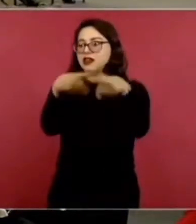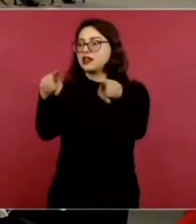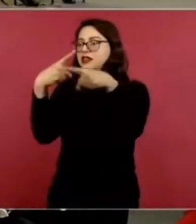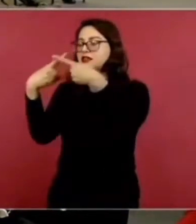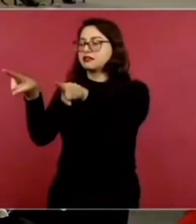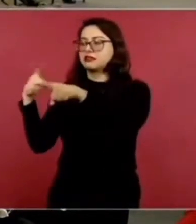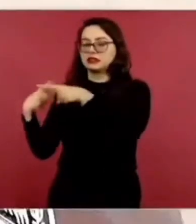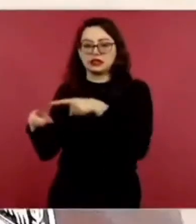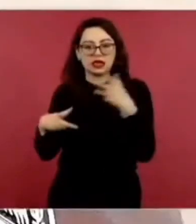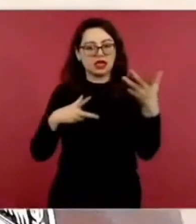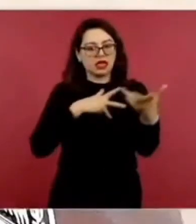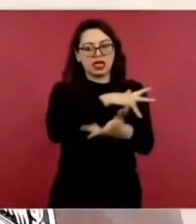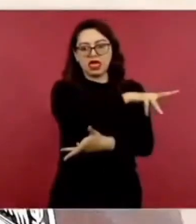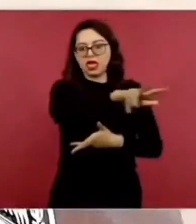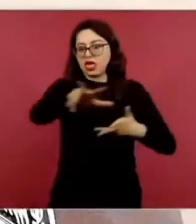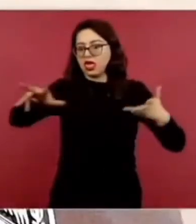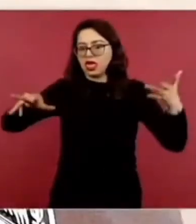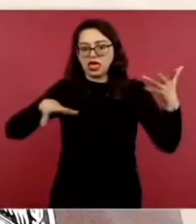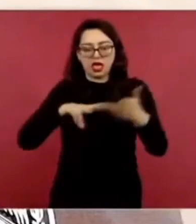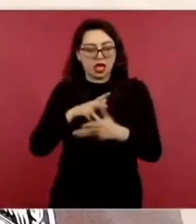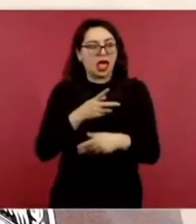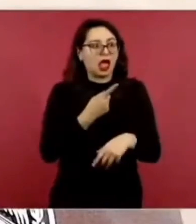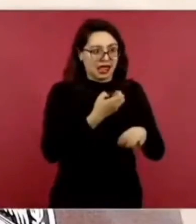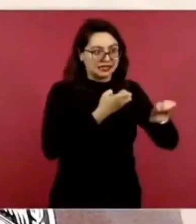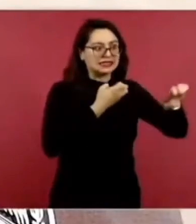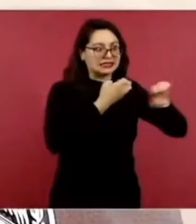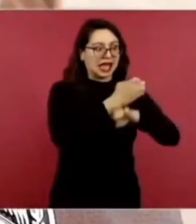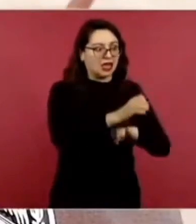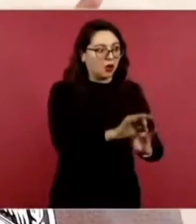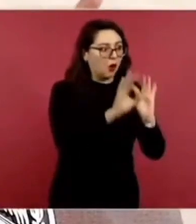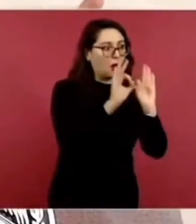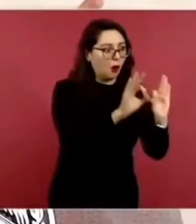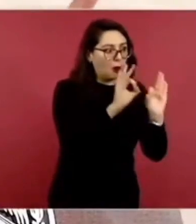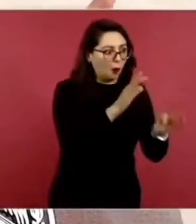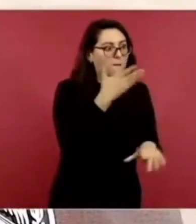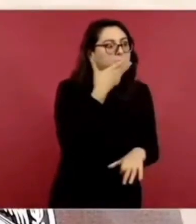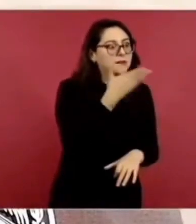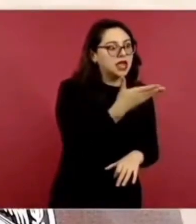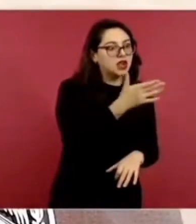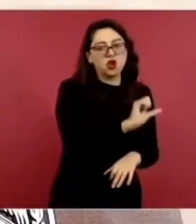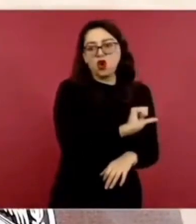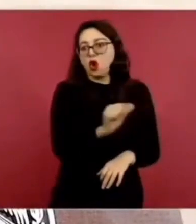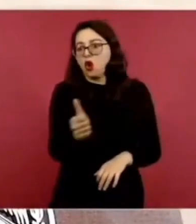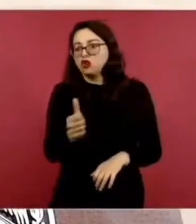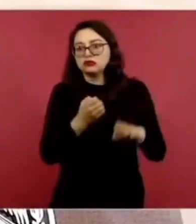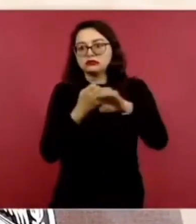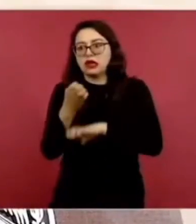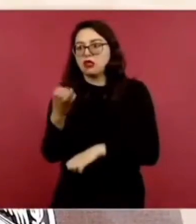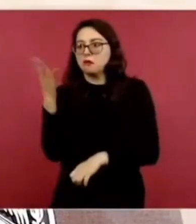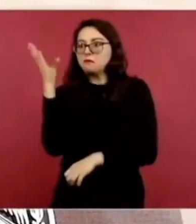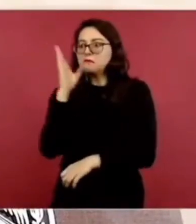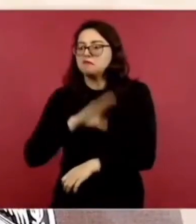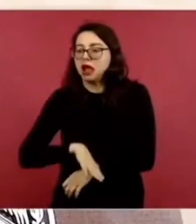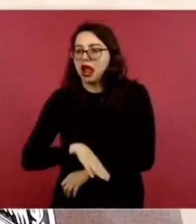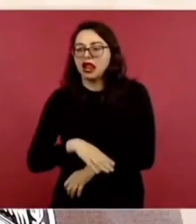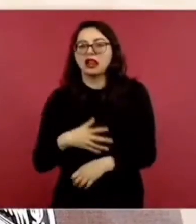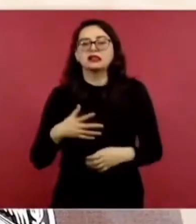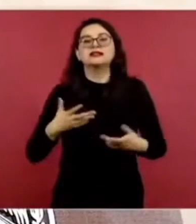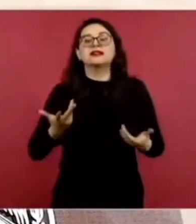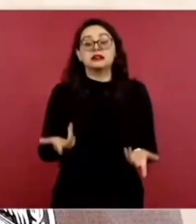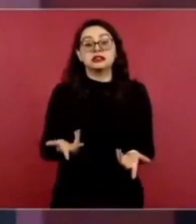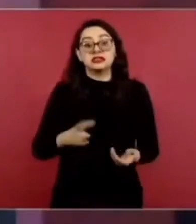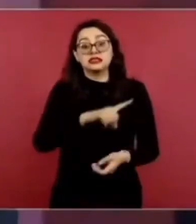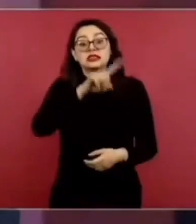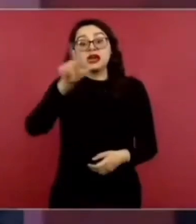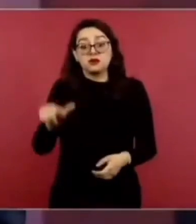consigo? Mucha desigualdad. Y luego el Seguro Popular, pues un ánimo privatizador. Entonces, lo primero es que sea el